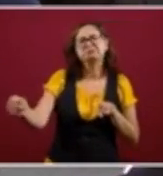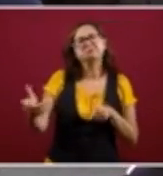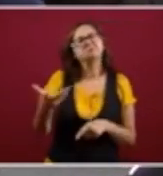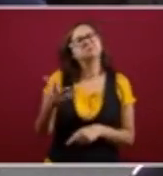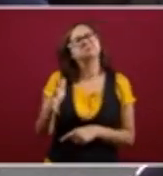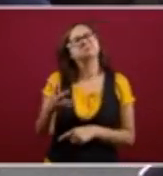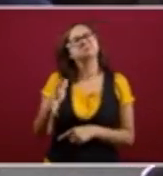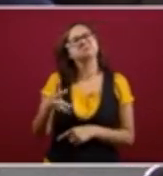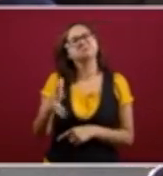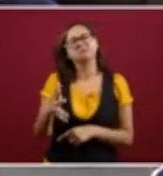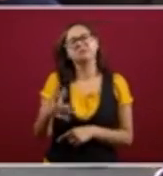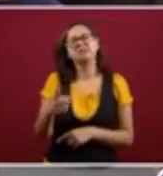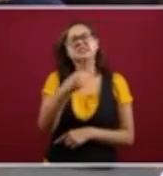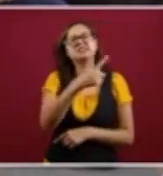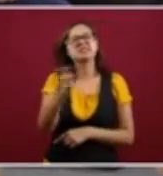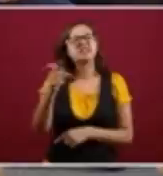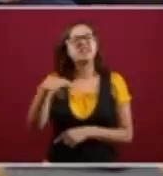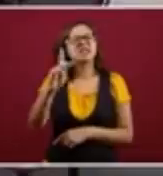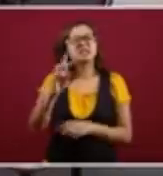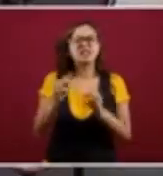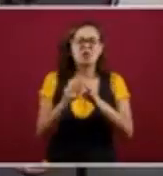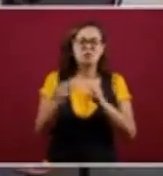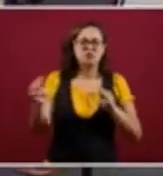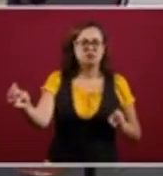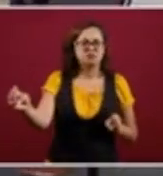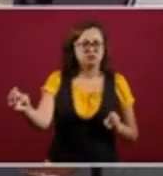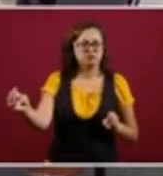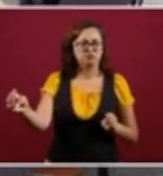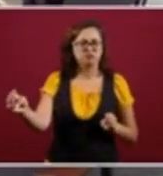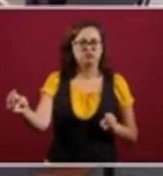alrededor de 100 kilómetros.